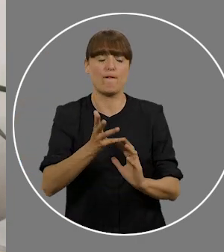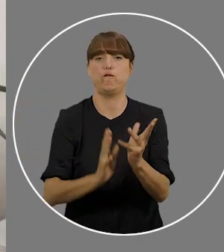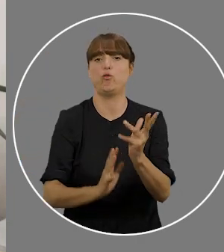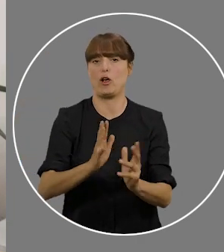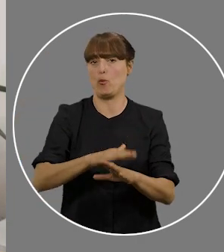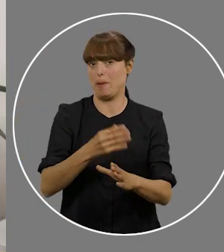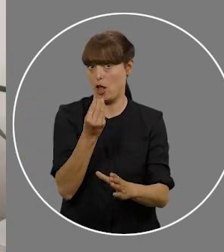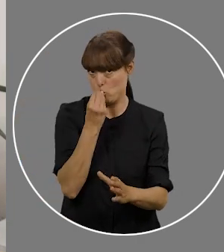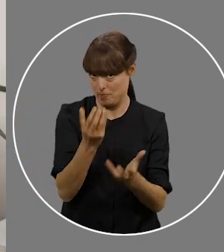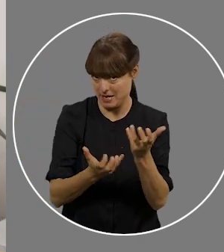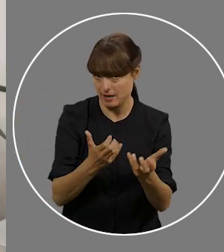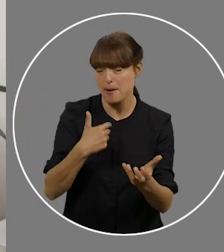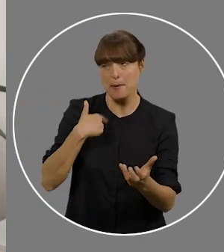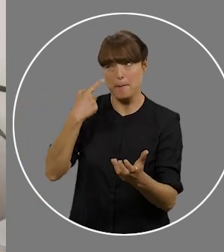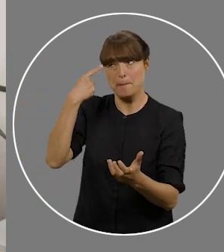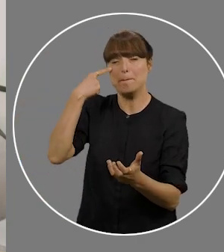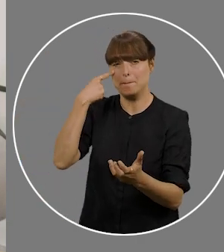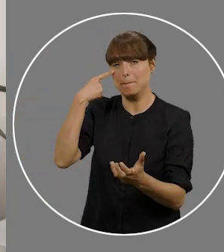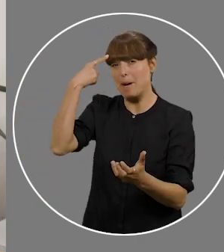Aquel señor me hizo